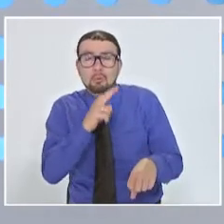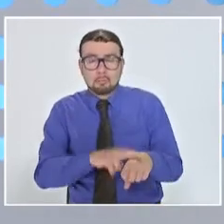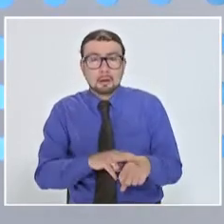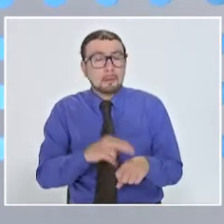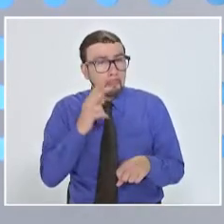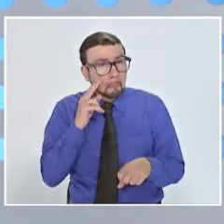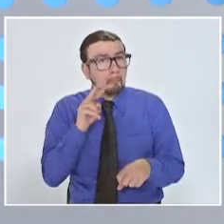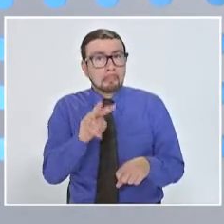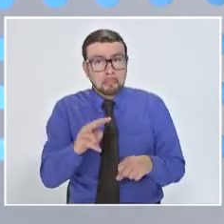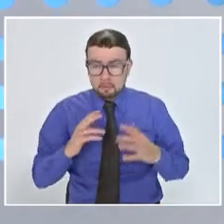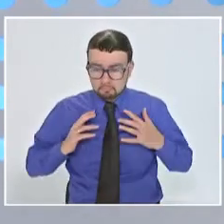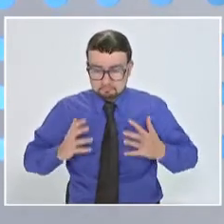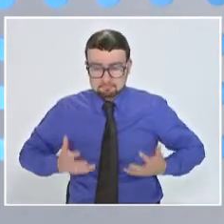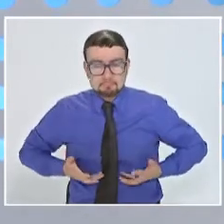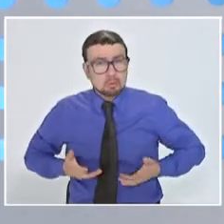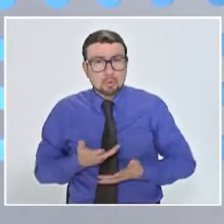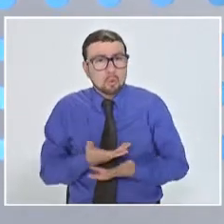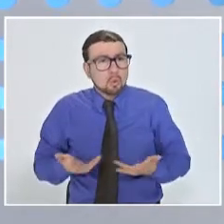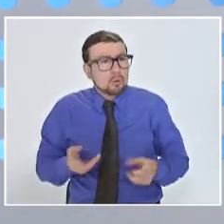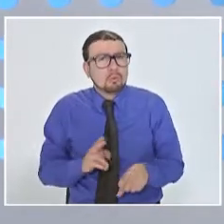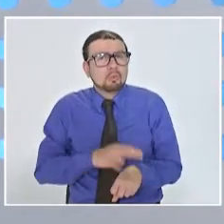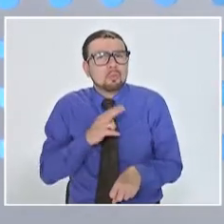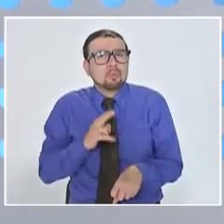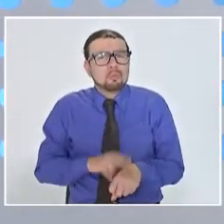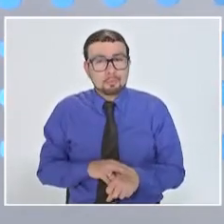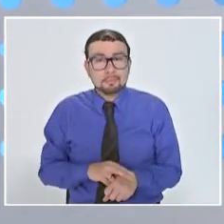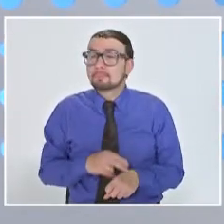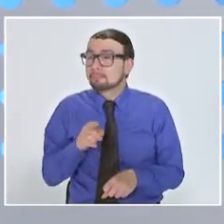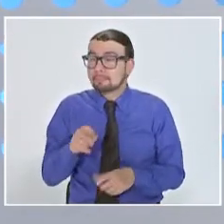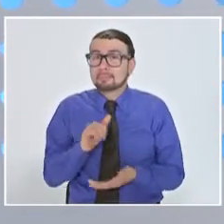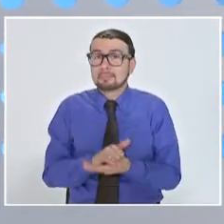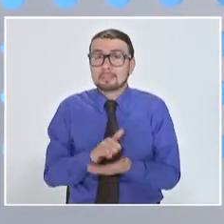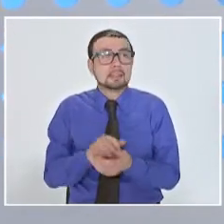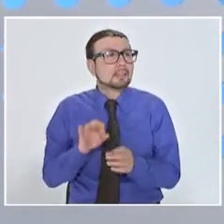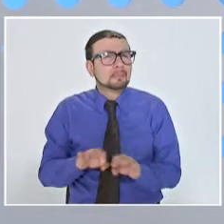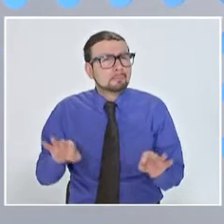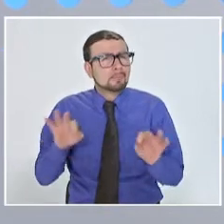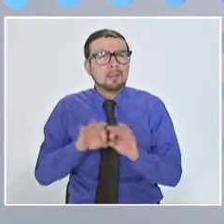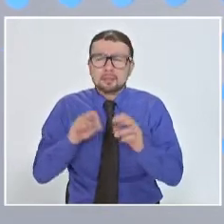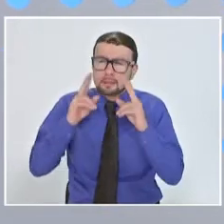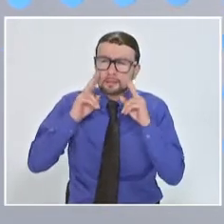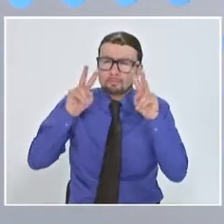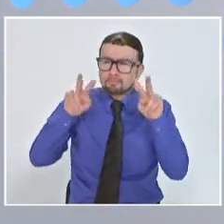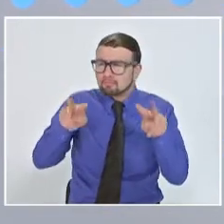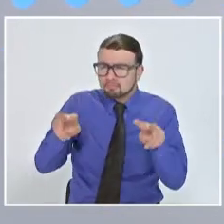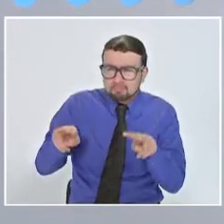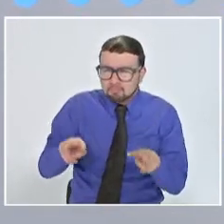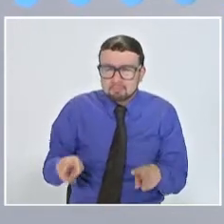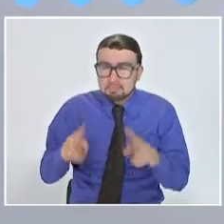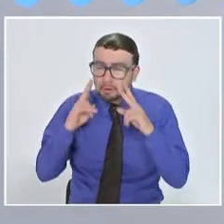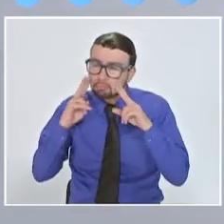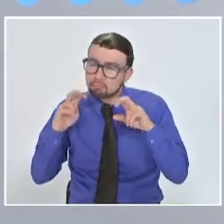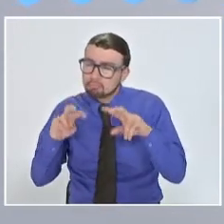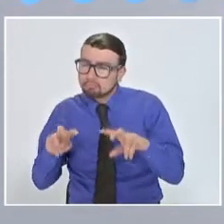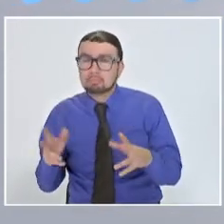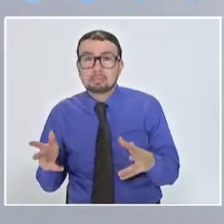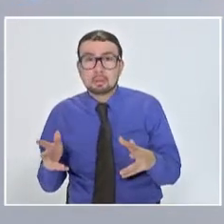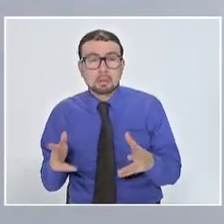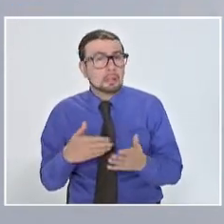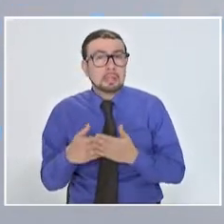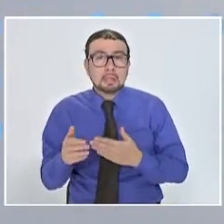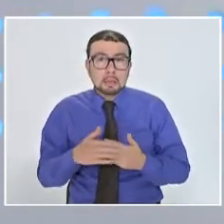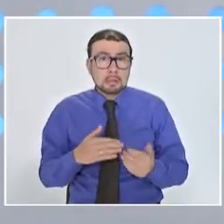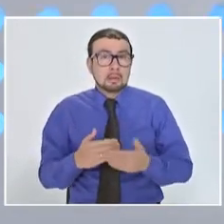la glándula mamaria se conservan. Es muy importante que nosotros observemos que a pesar de que se le sacó